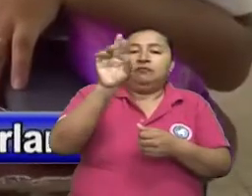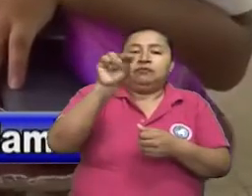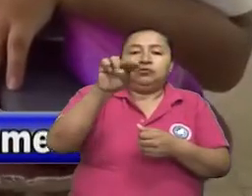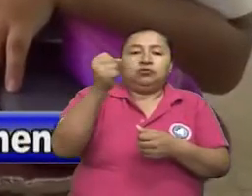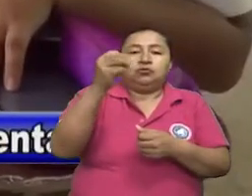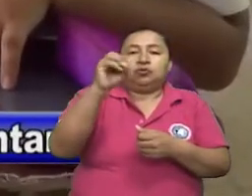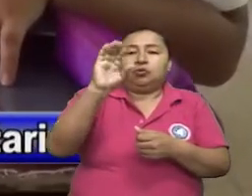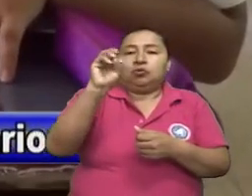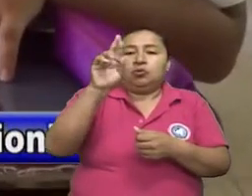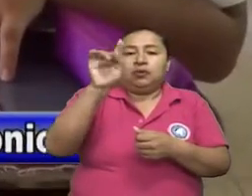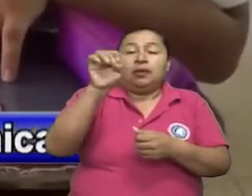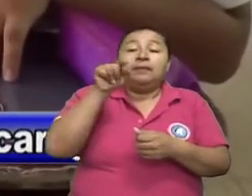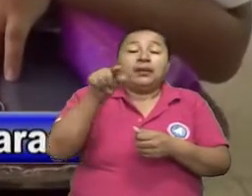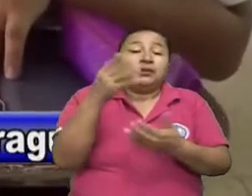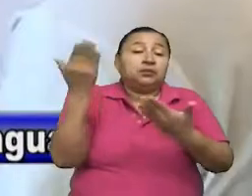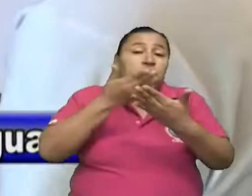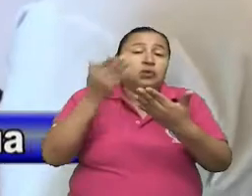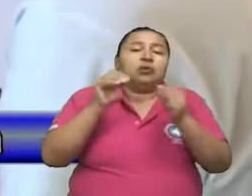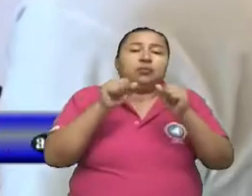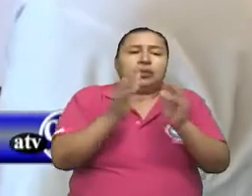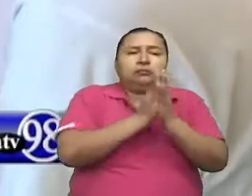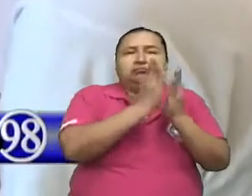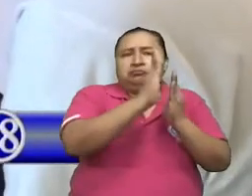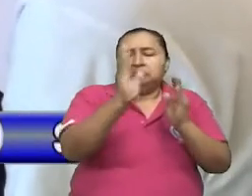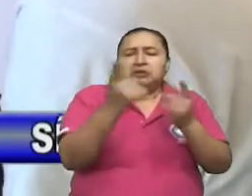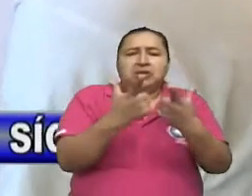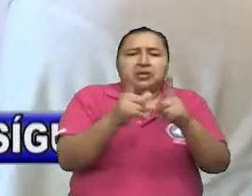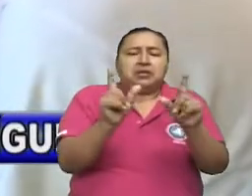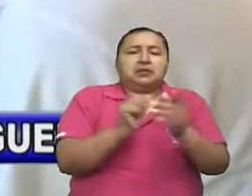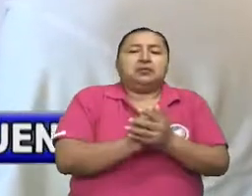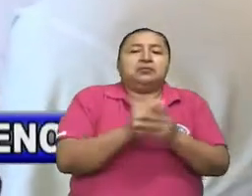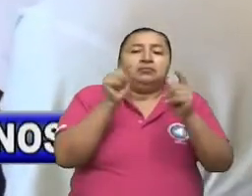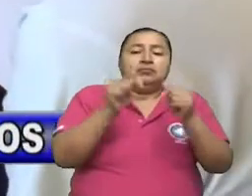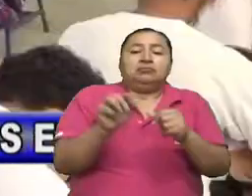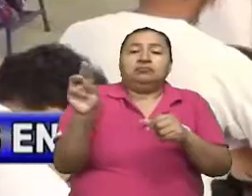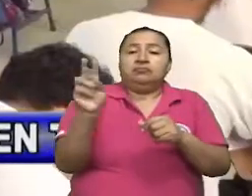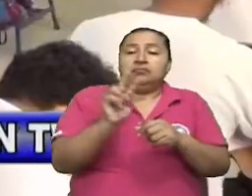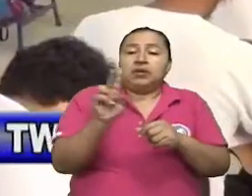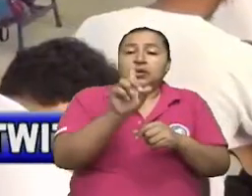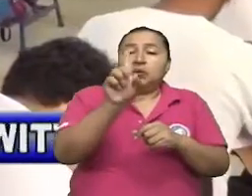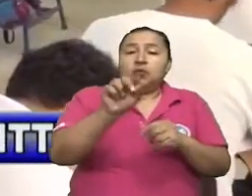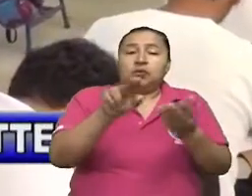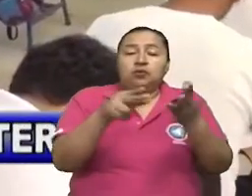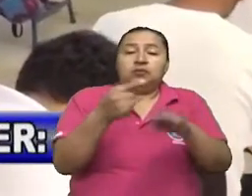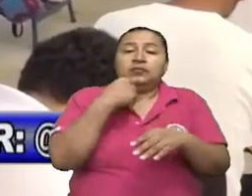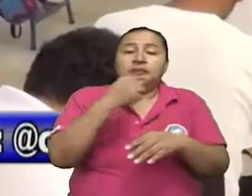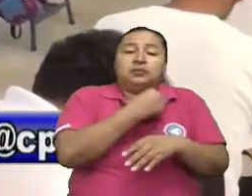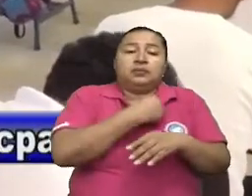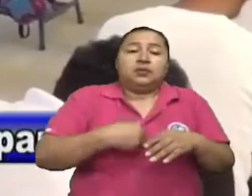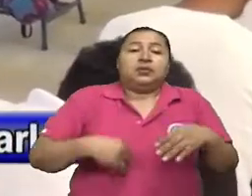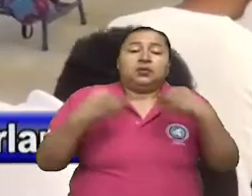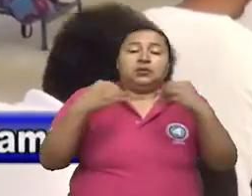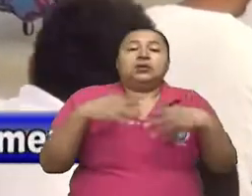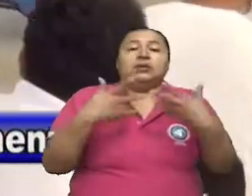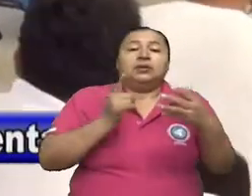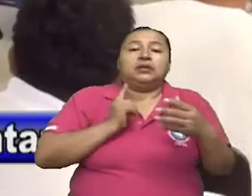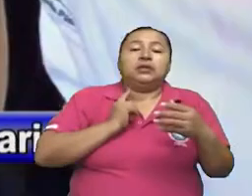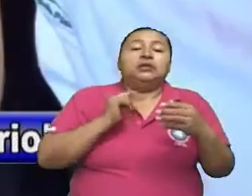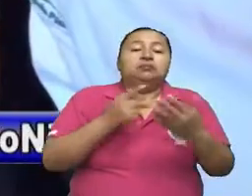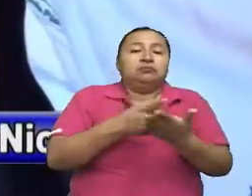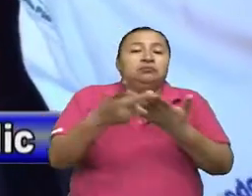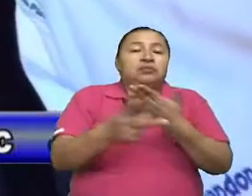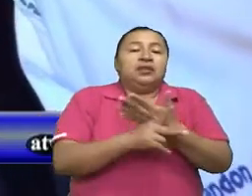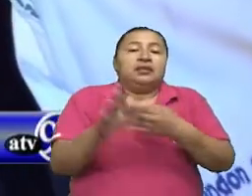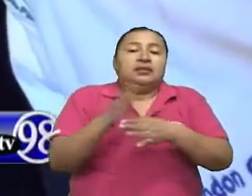estudiantes tengan acceso a biblioteca en línea. Para este viernes 1 de noviembre, el Ministerio de Educación también tiene programadas